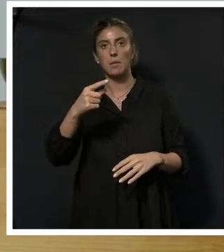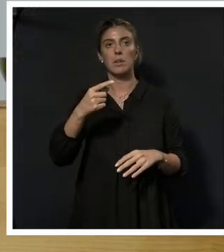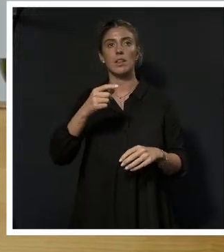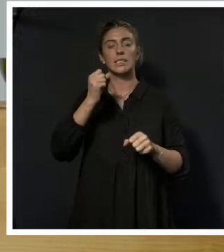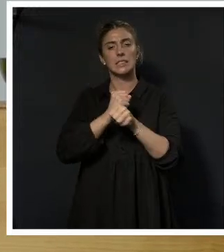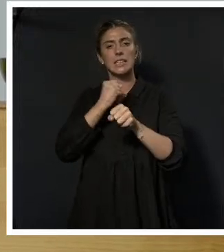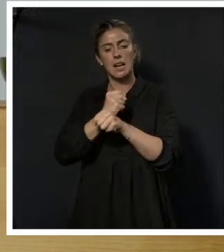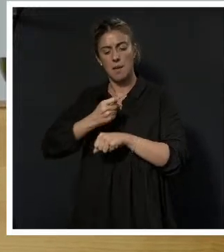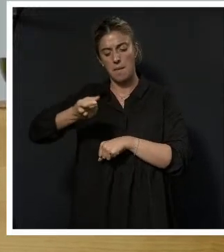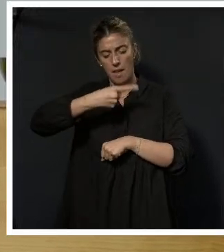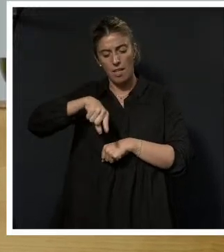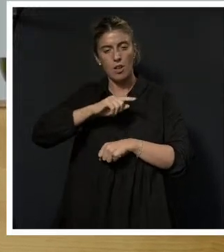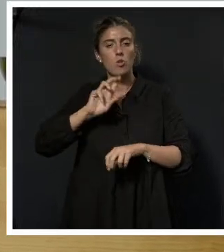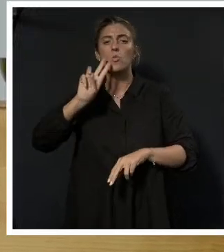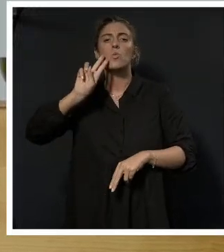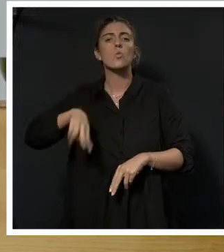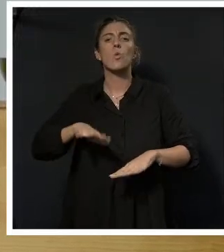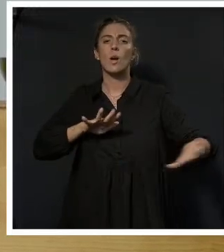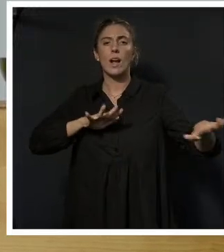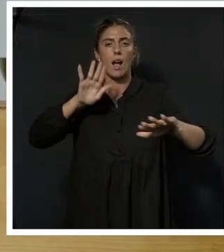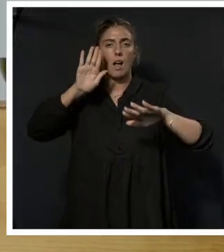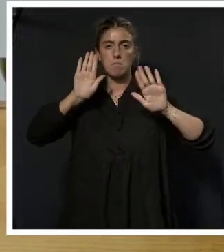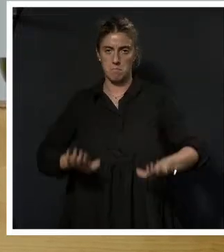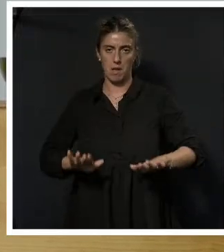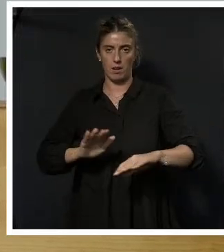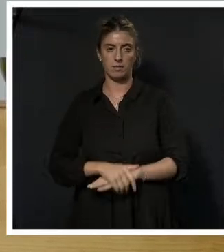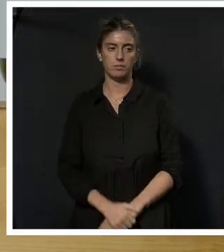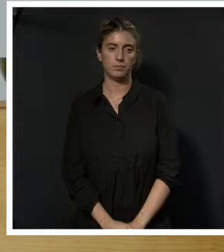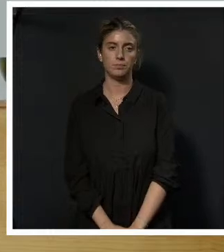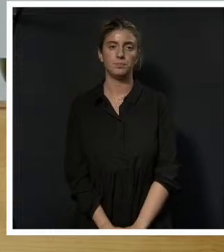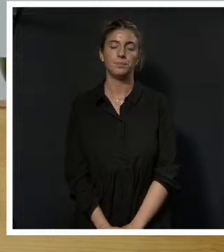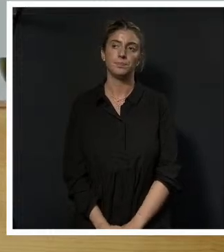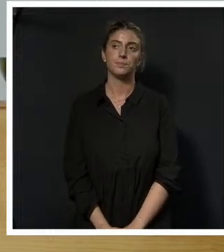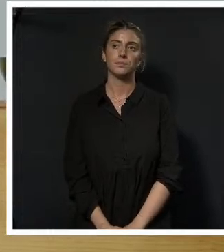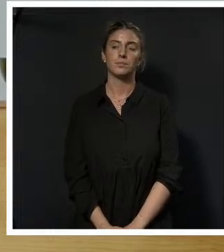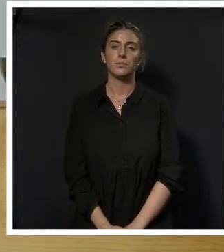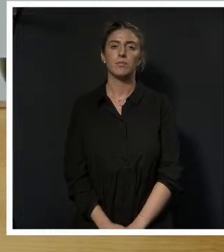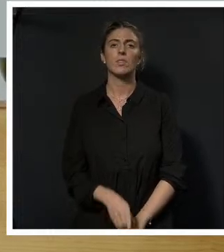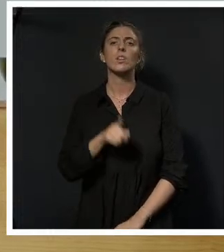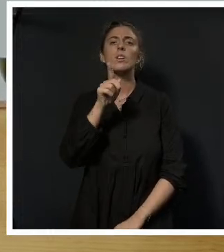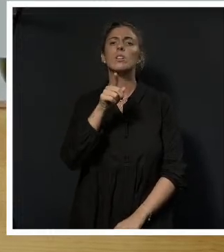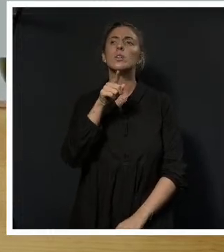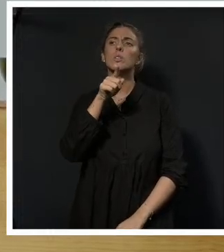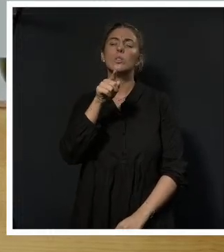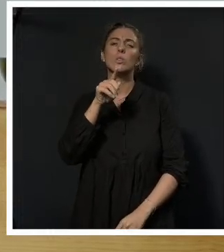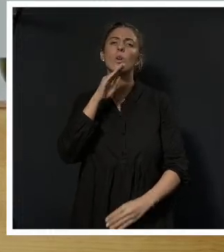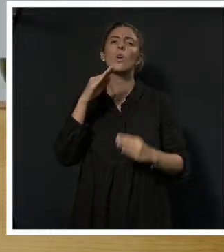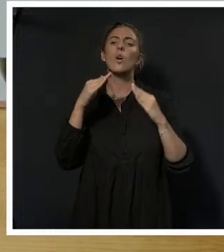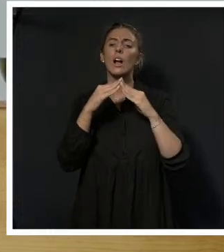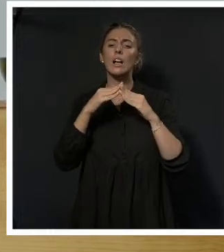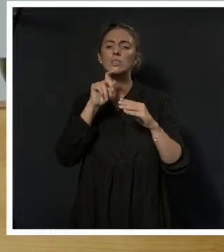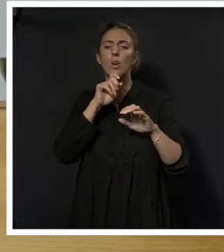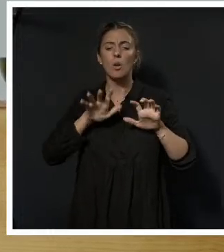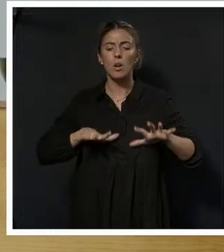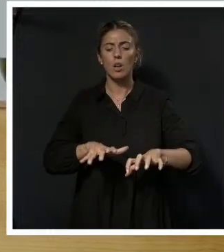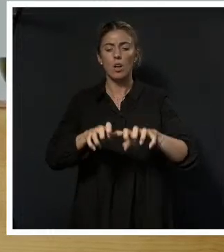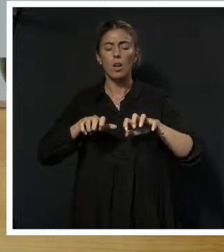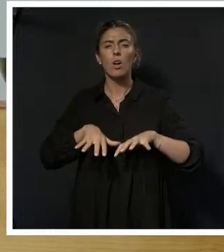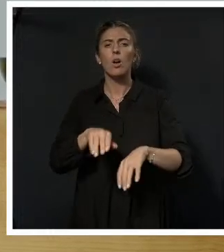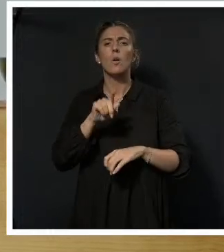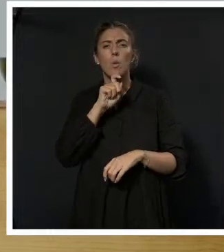las mujeres que nunca paran no cómo vaya masa como facias la casa